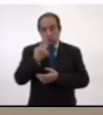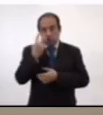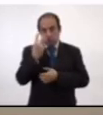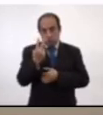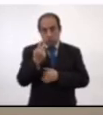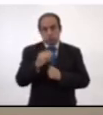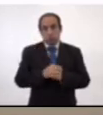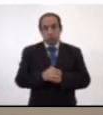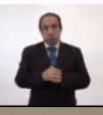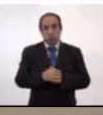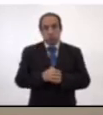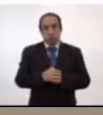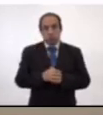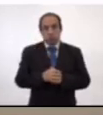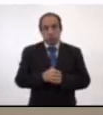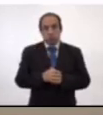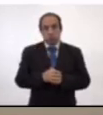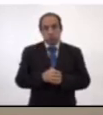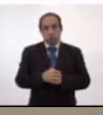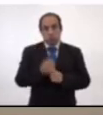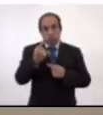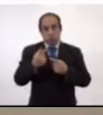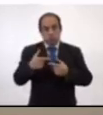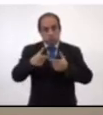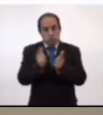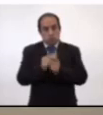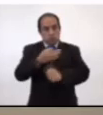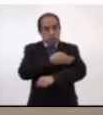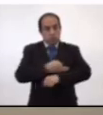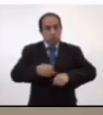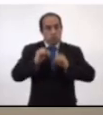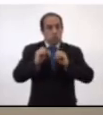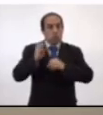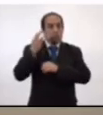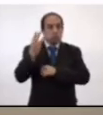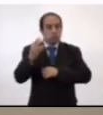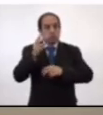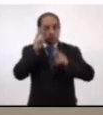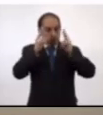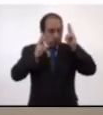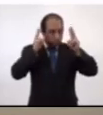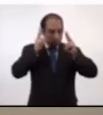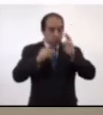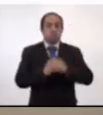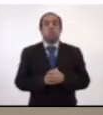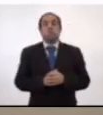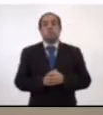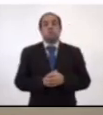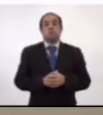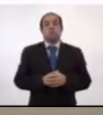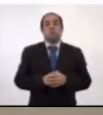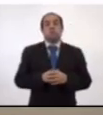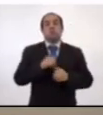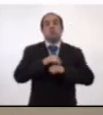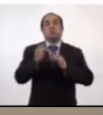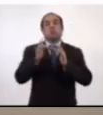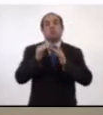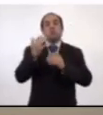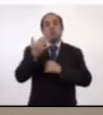o incluso en ciertos núcleos de familia hasta 3 visitas. Nuestros números de contacto